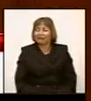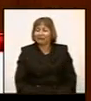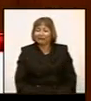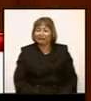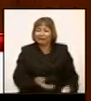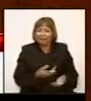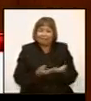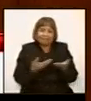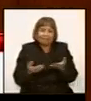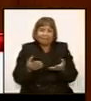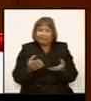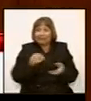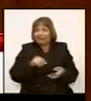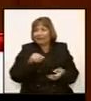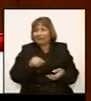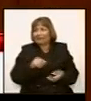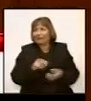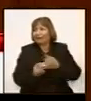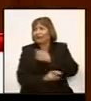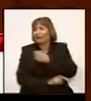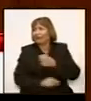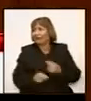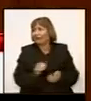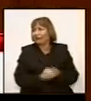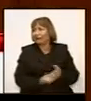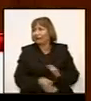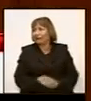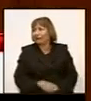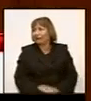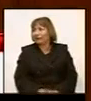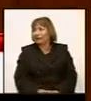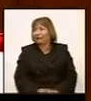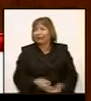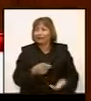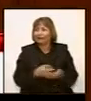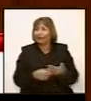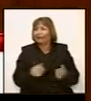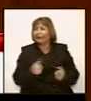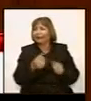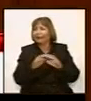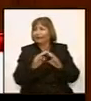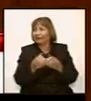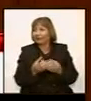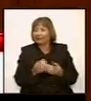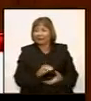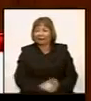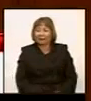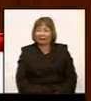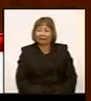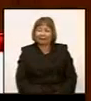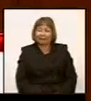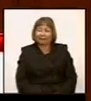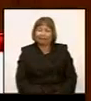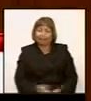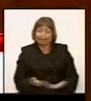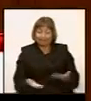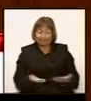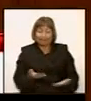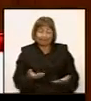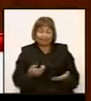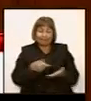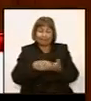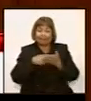la economía del país, ahora que tanto necesitamos. Y por otra parte, también va a